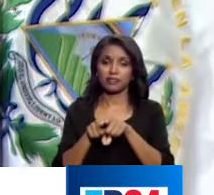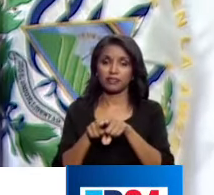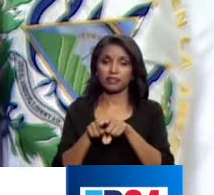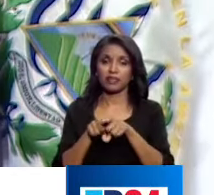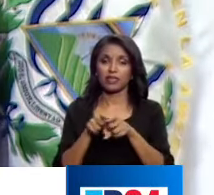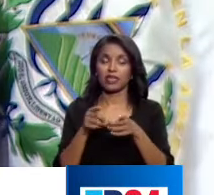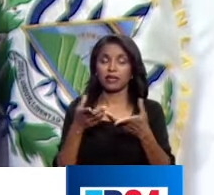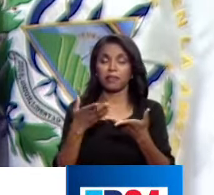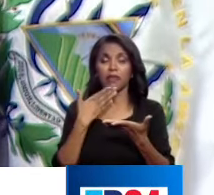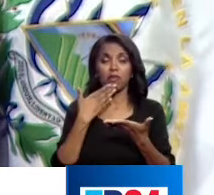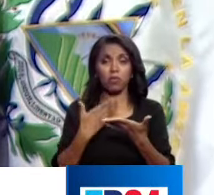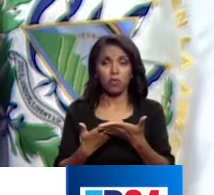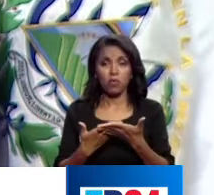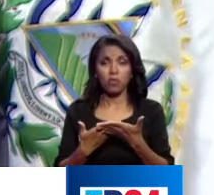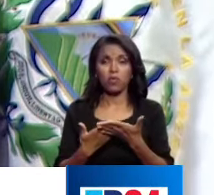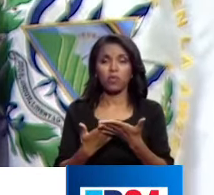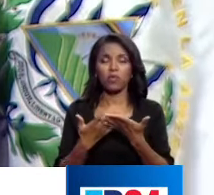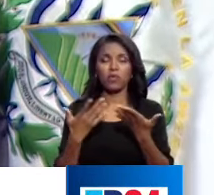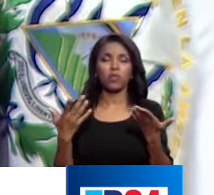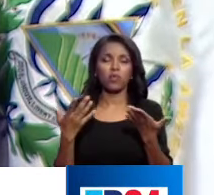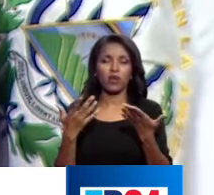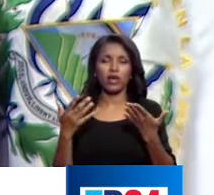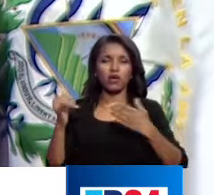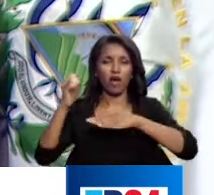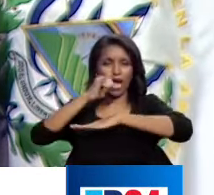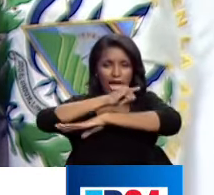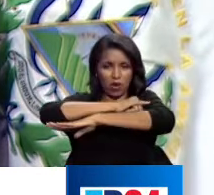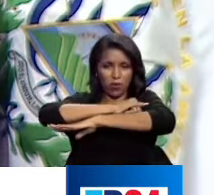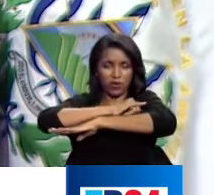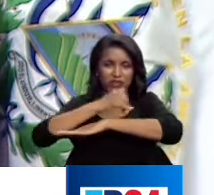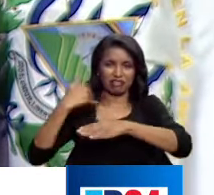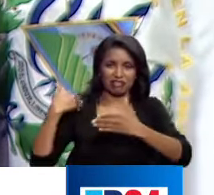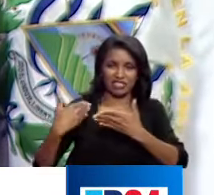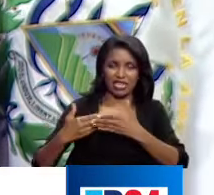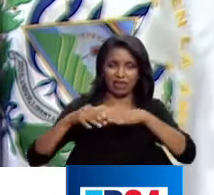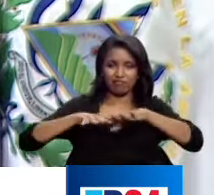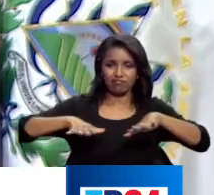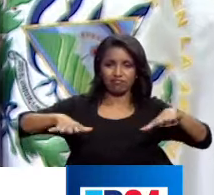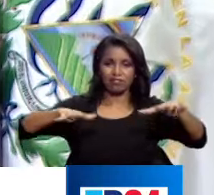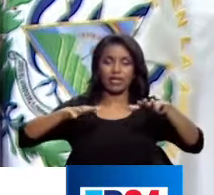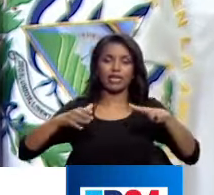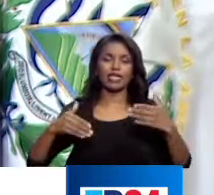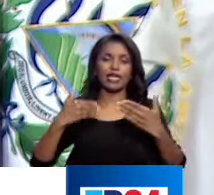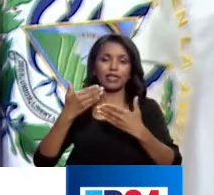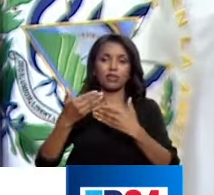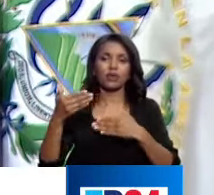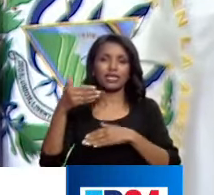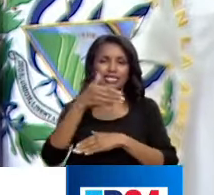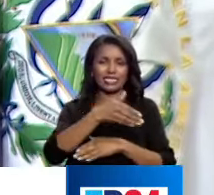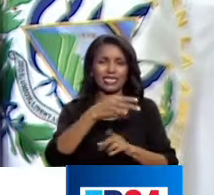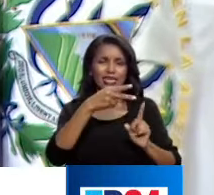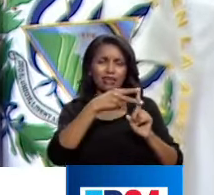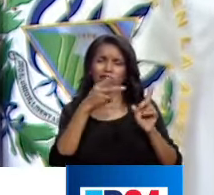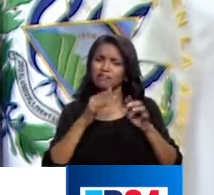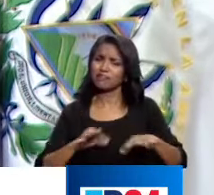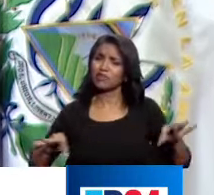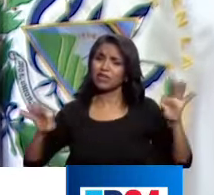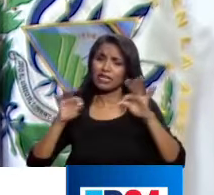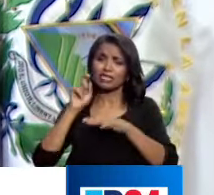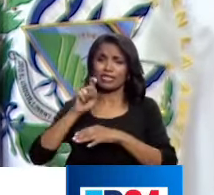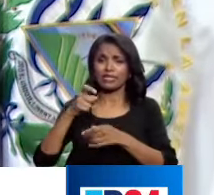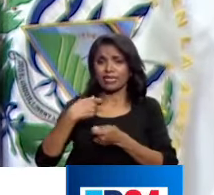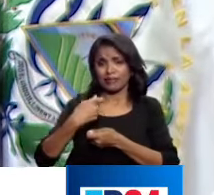buena infraestructura, desde que llegan al aeropuerto hasta que pueden lograr llegar hasta el hotel. Y eso requiere de un grado de inversión